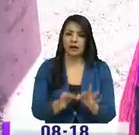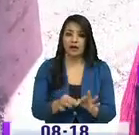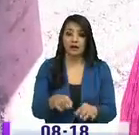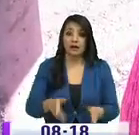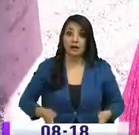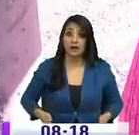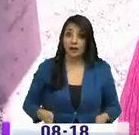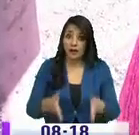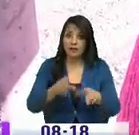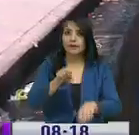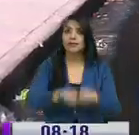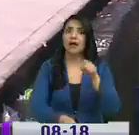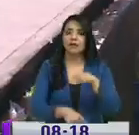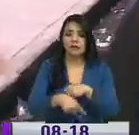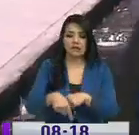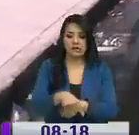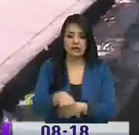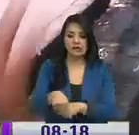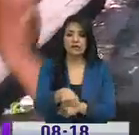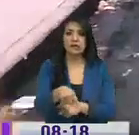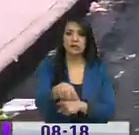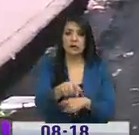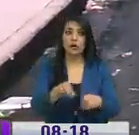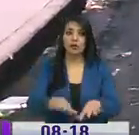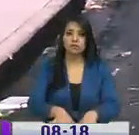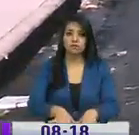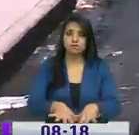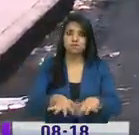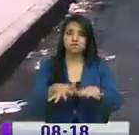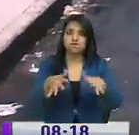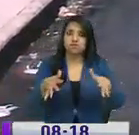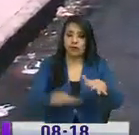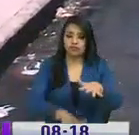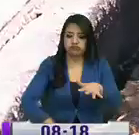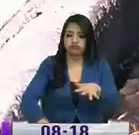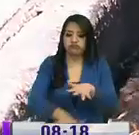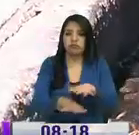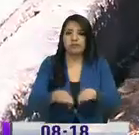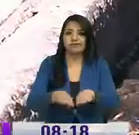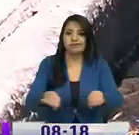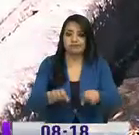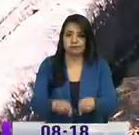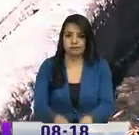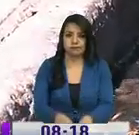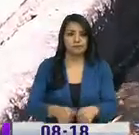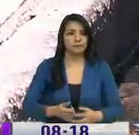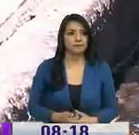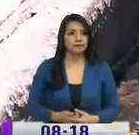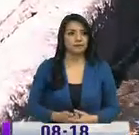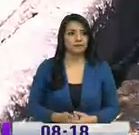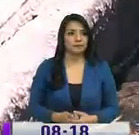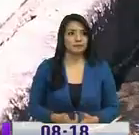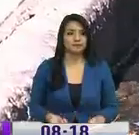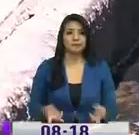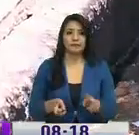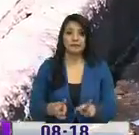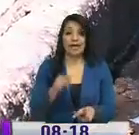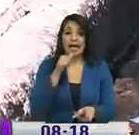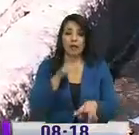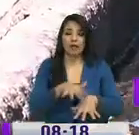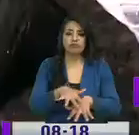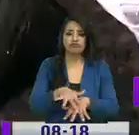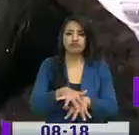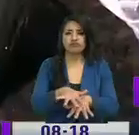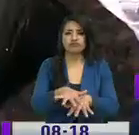dañar la calle. Esto puede alzarse todo con la humedad. Además, la acumulación de agua en la vereda